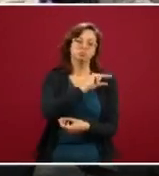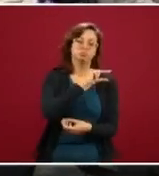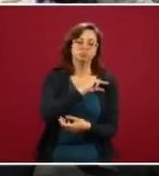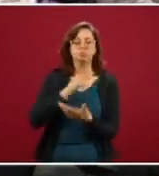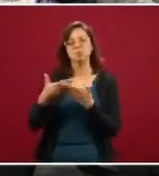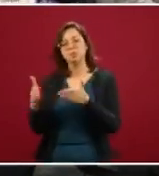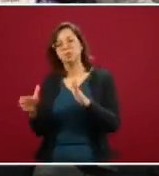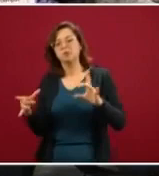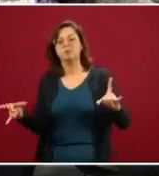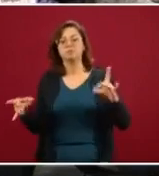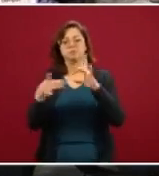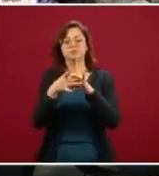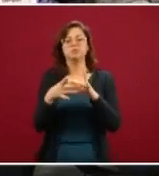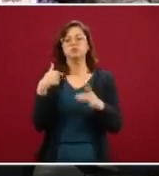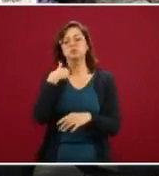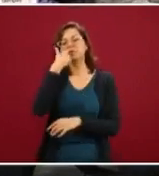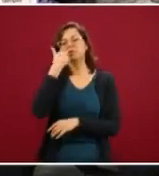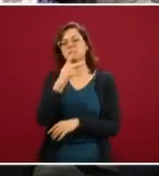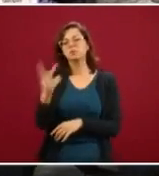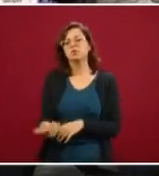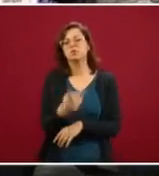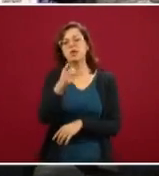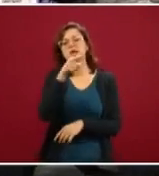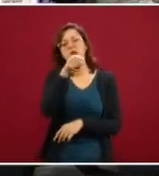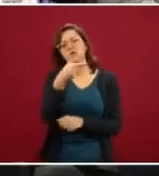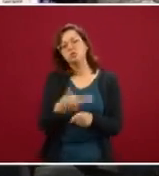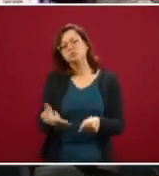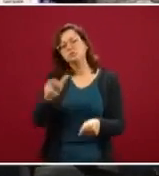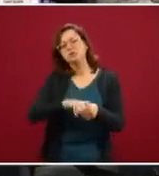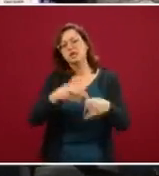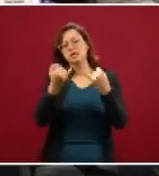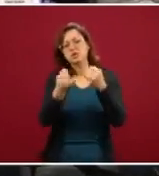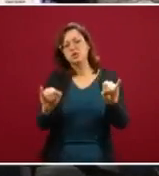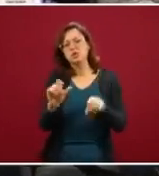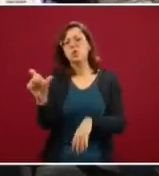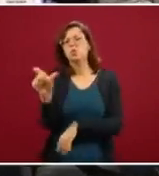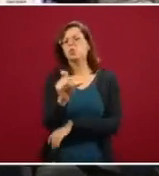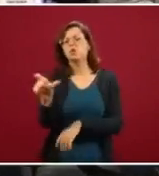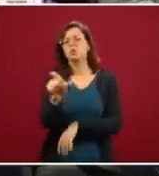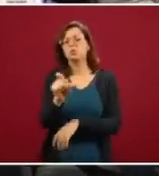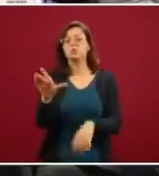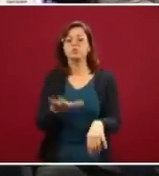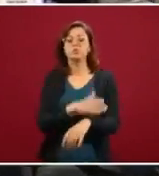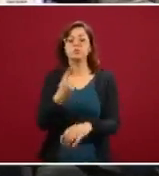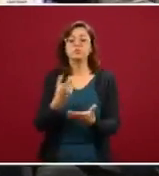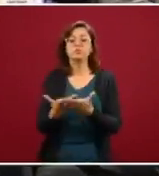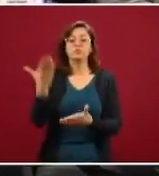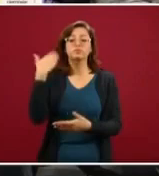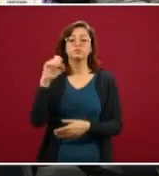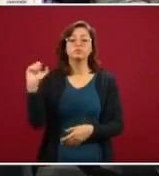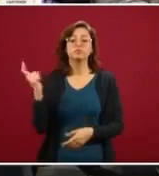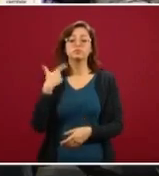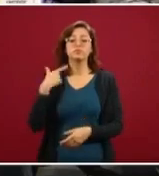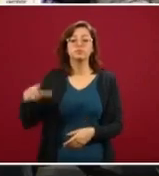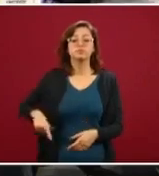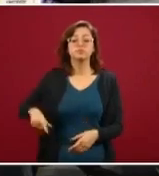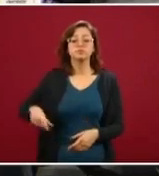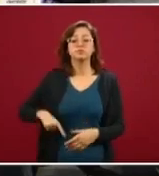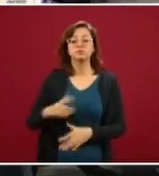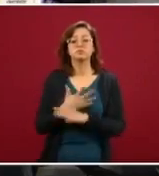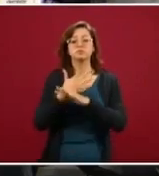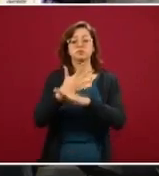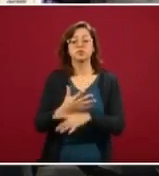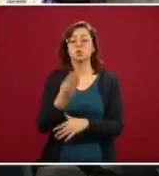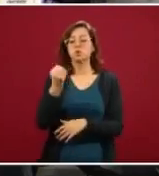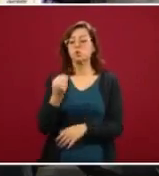se llevaban a cabo. Yo quisiera preguntar, ¿cuándo se va a inaugurar? En ese entonces pusieron una fecha, el 9 de marzo